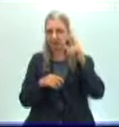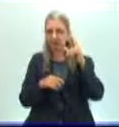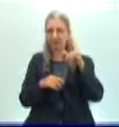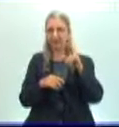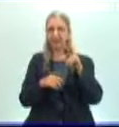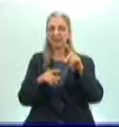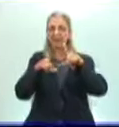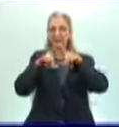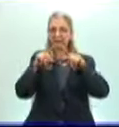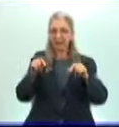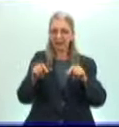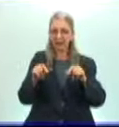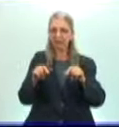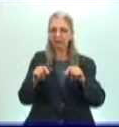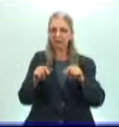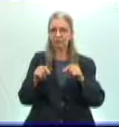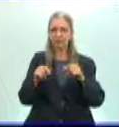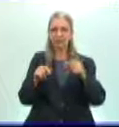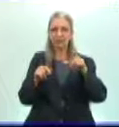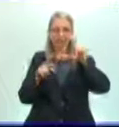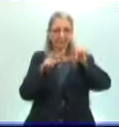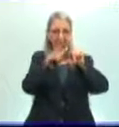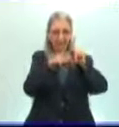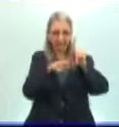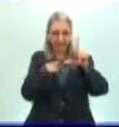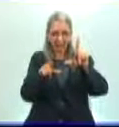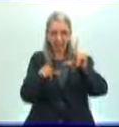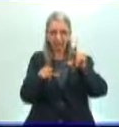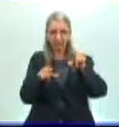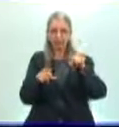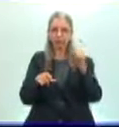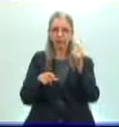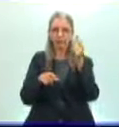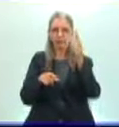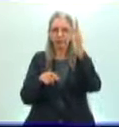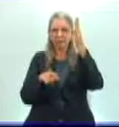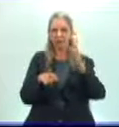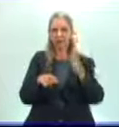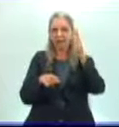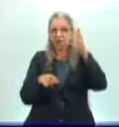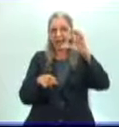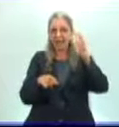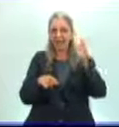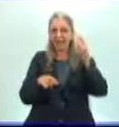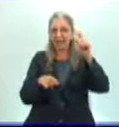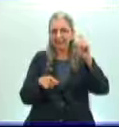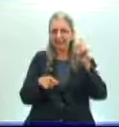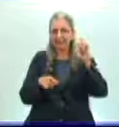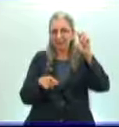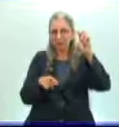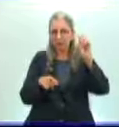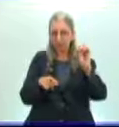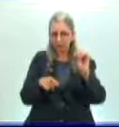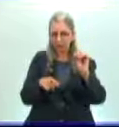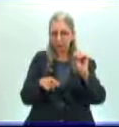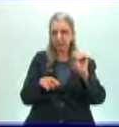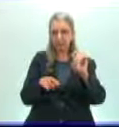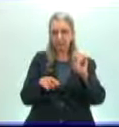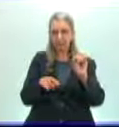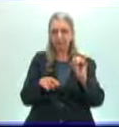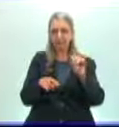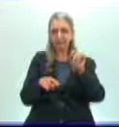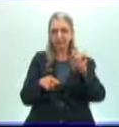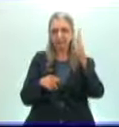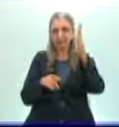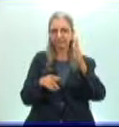rectángulo, el producto de los catetos dividido entre 2. Recuerden que un cateto es la altura del otro cateto. Si un cateto lo asumimos como base, el otro